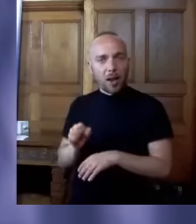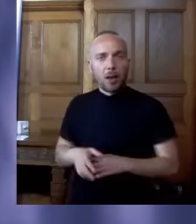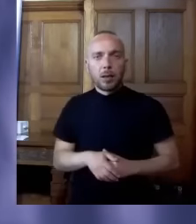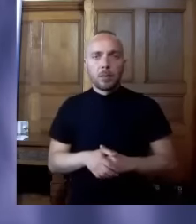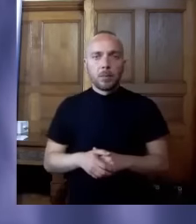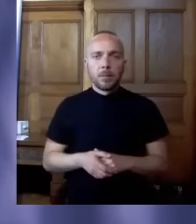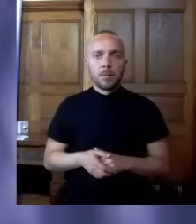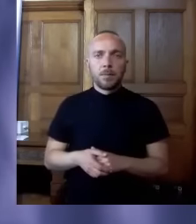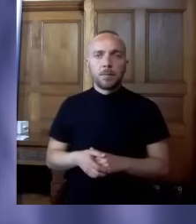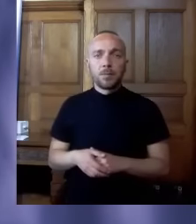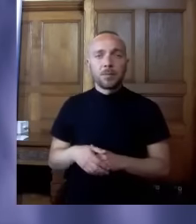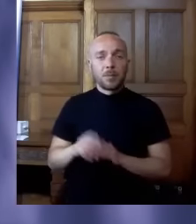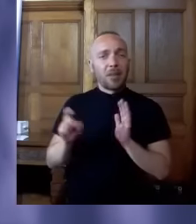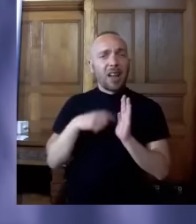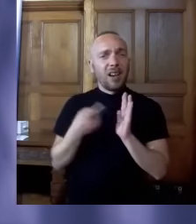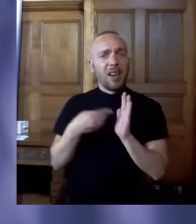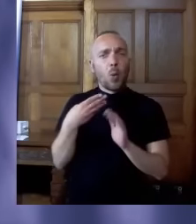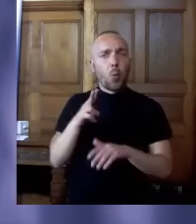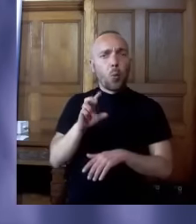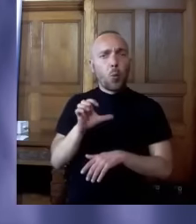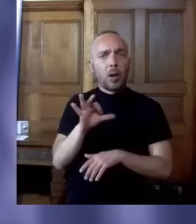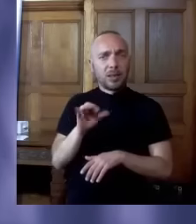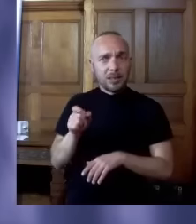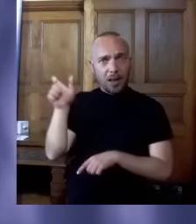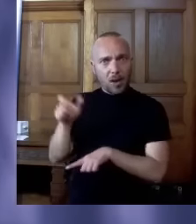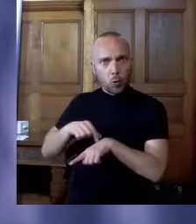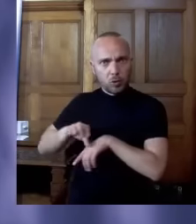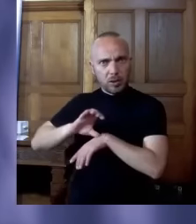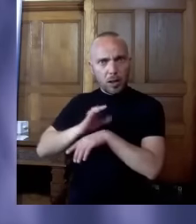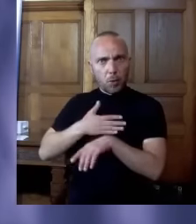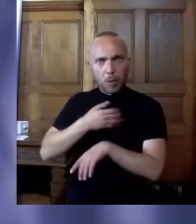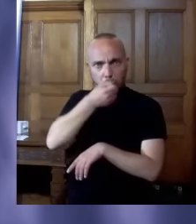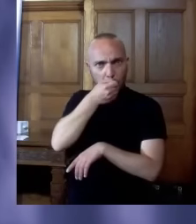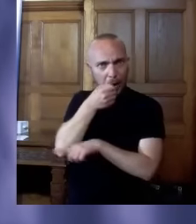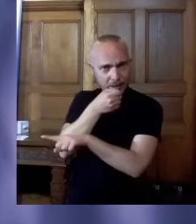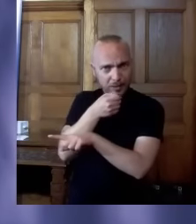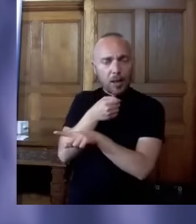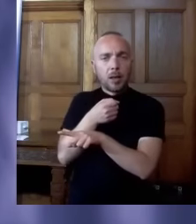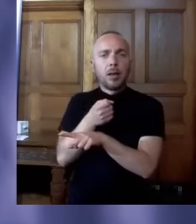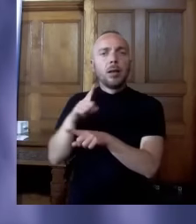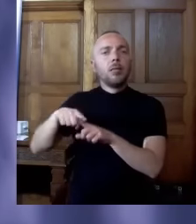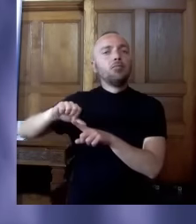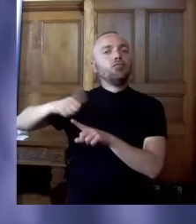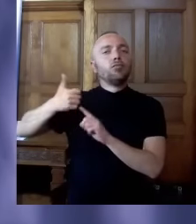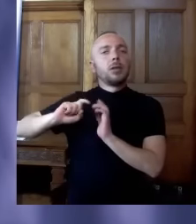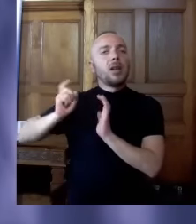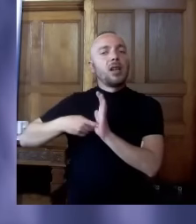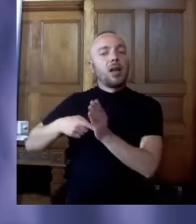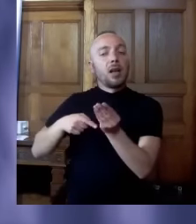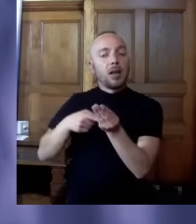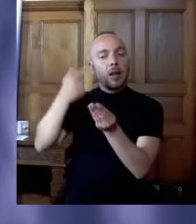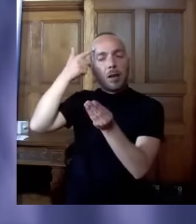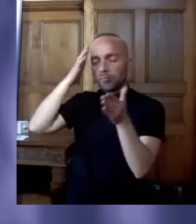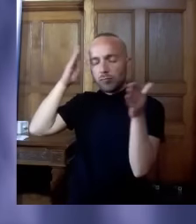buesa la ley buesa consejero del partido socialista que aprobó una ley que ponía en el